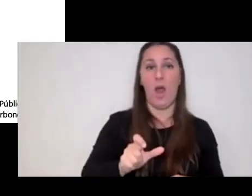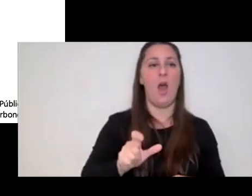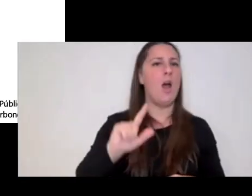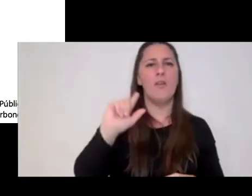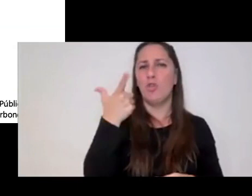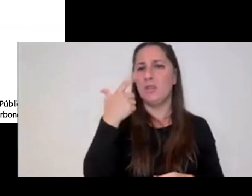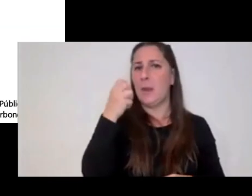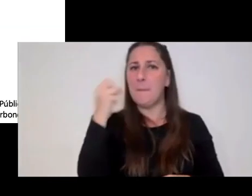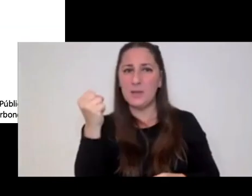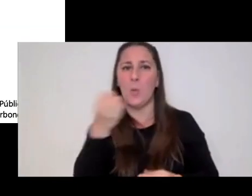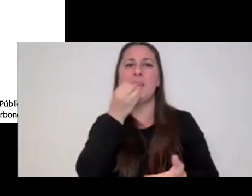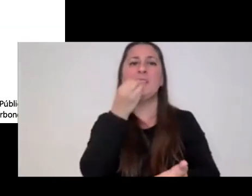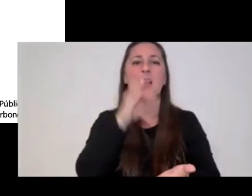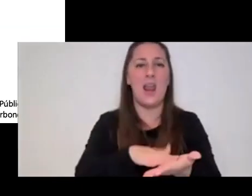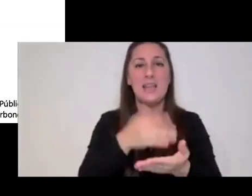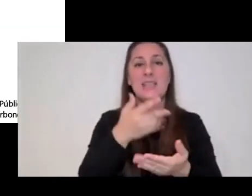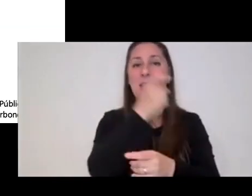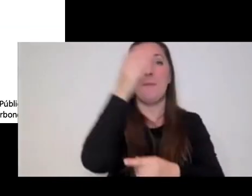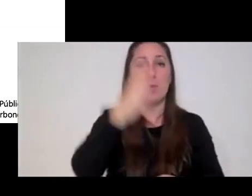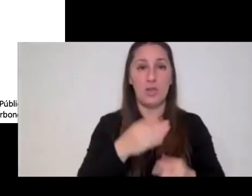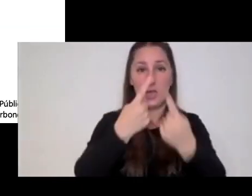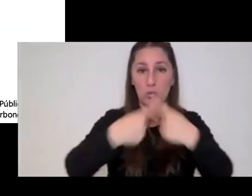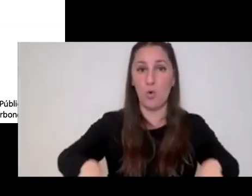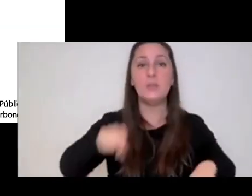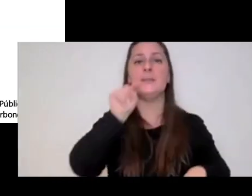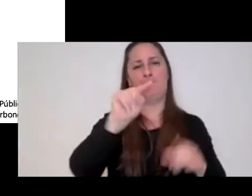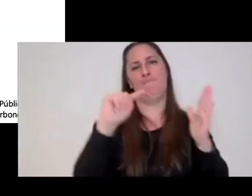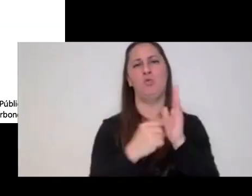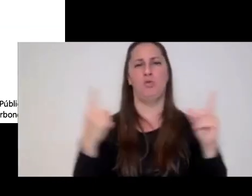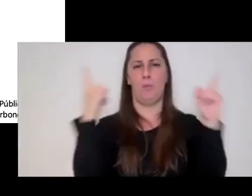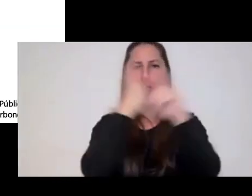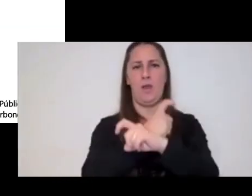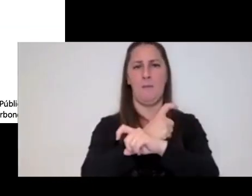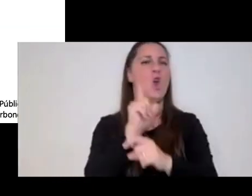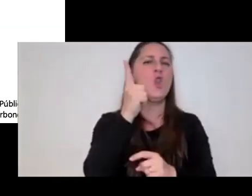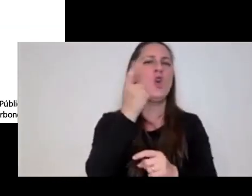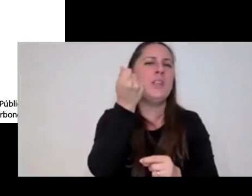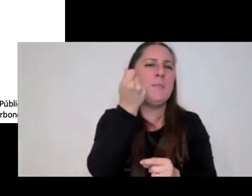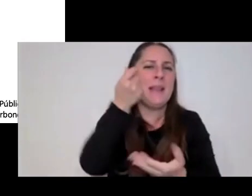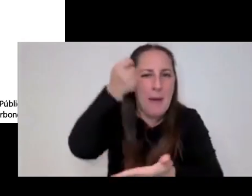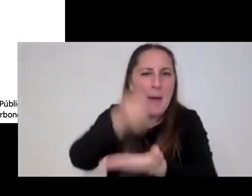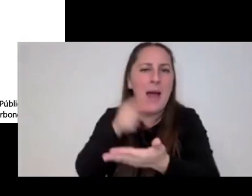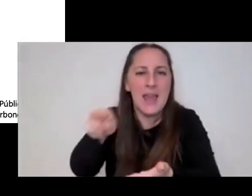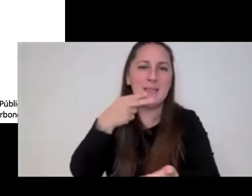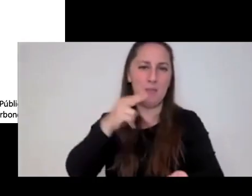el 100% de su patrimonio, va a tener un problema. No tiene dinero para pagar este impuesto.